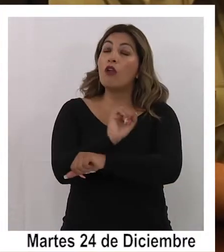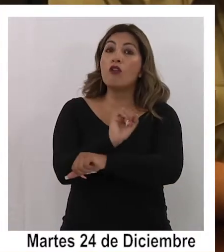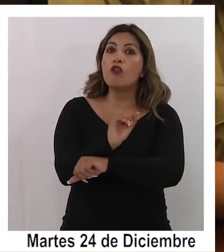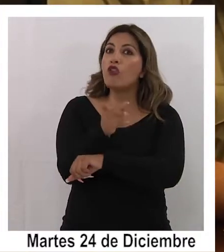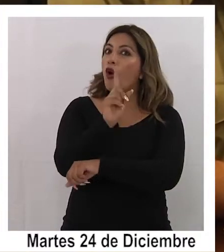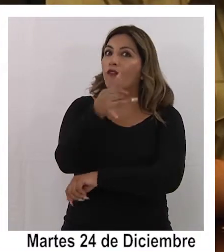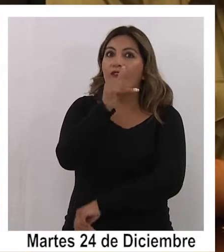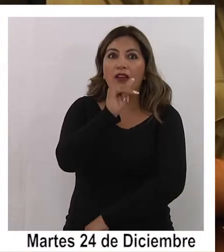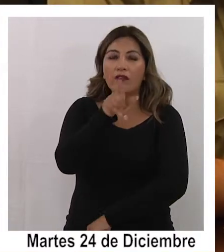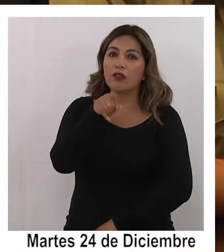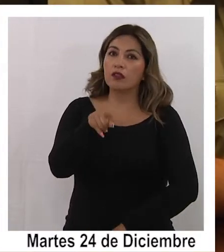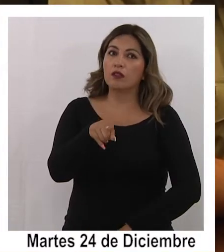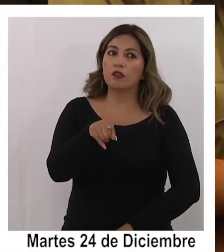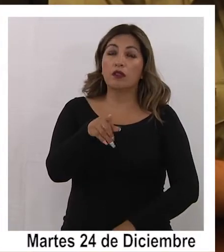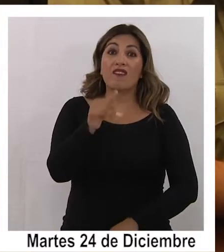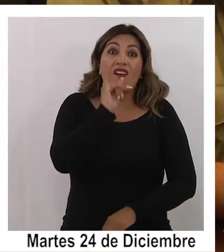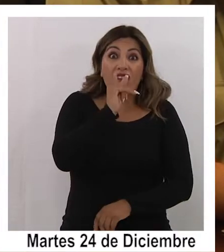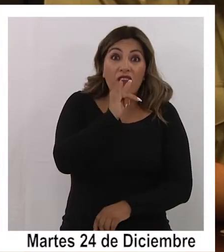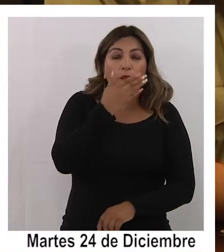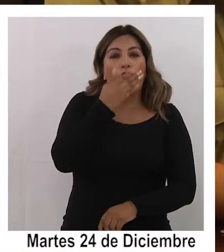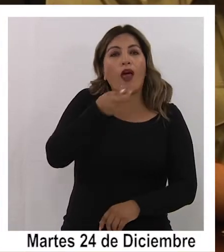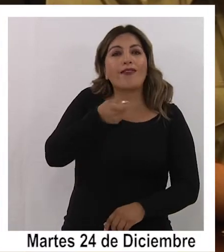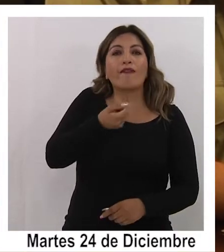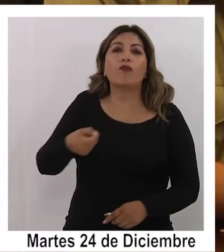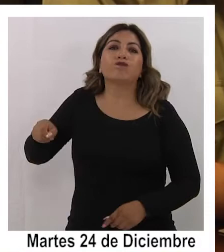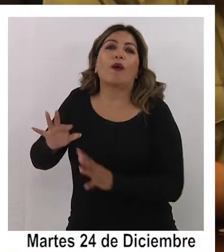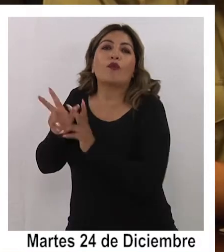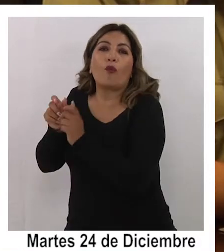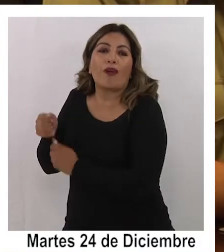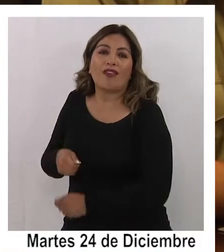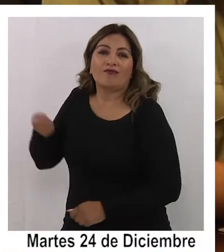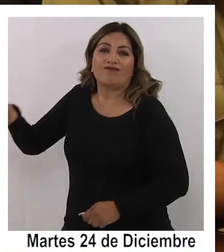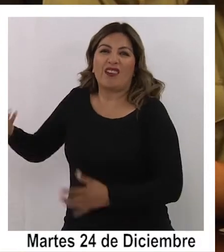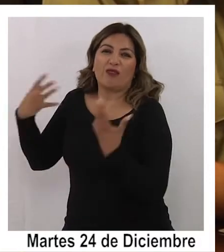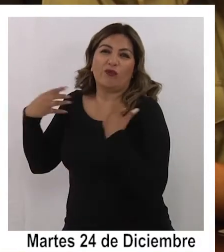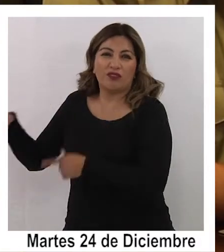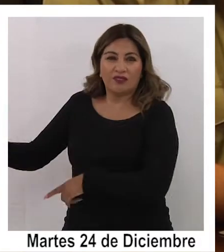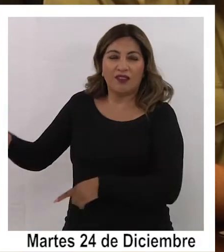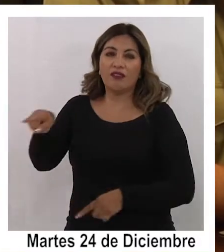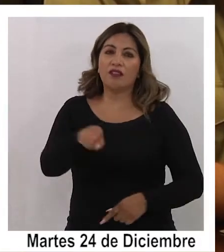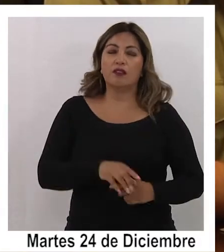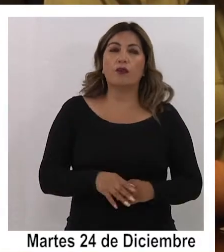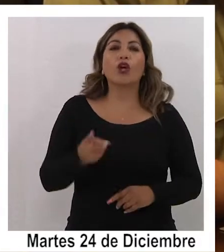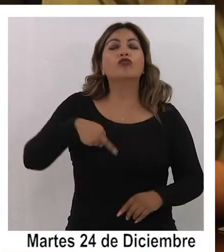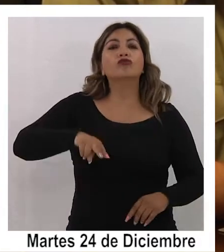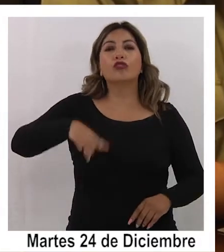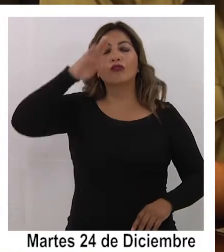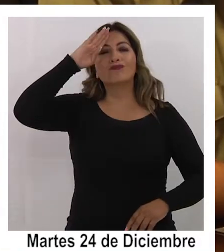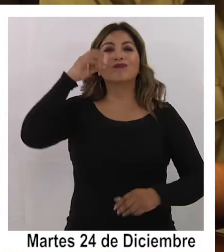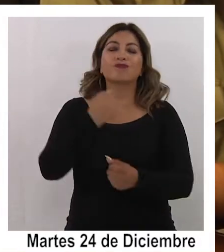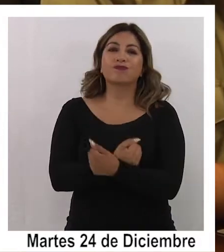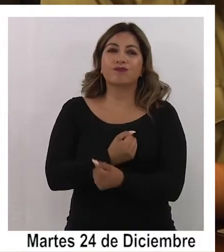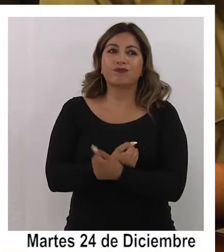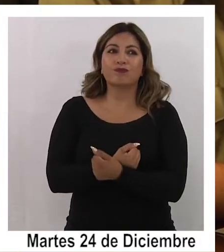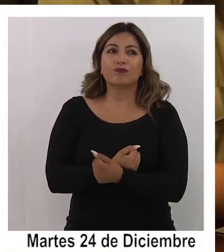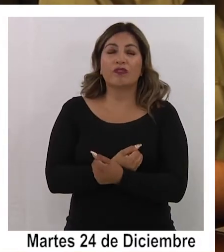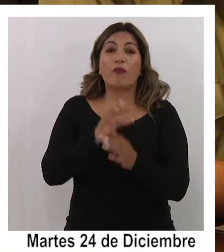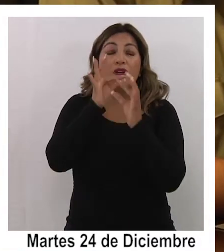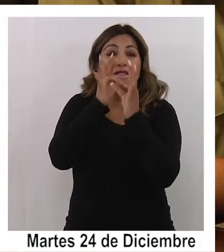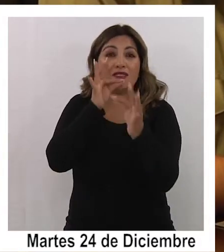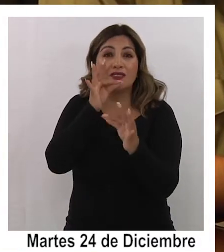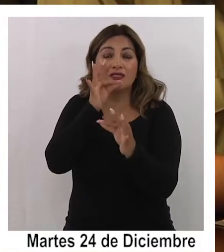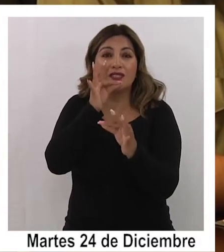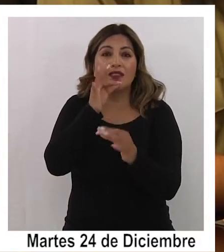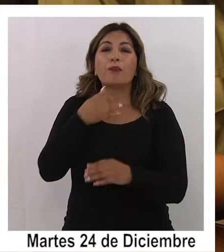va a conducir, que no beba y se va a beber, que pasen las llaves, que obviamente se van a estar fiscalizando con